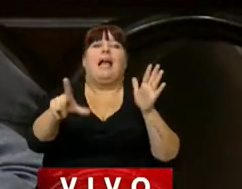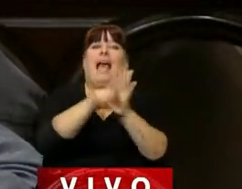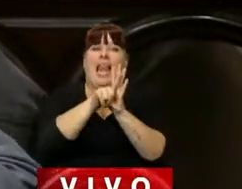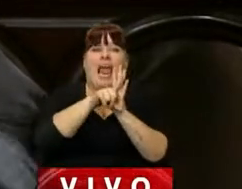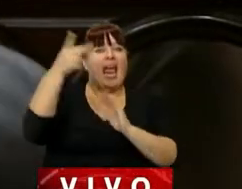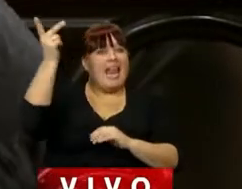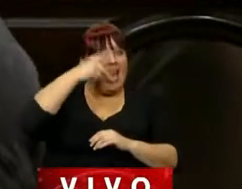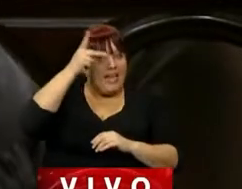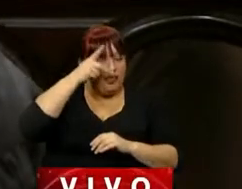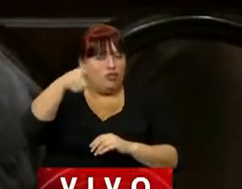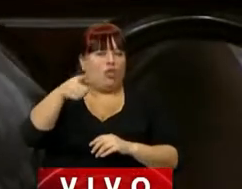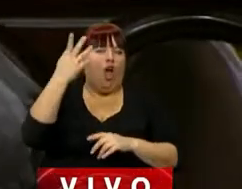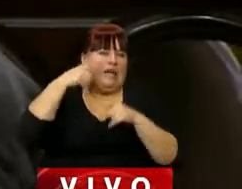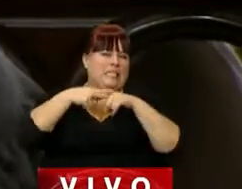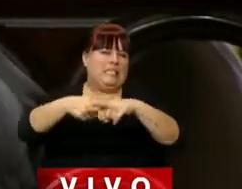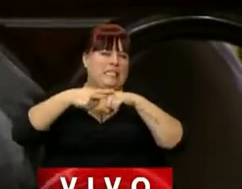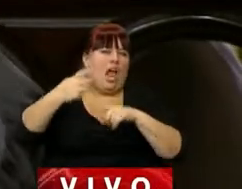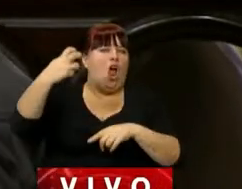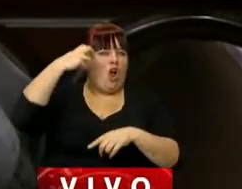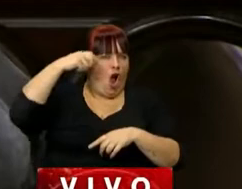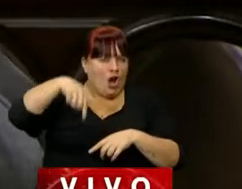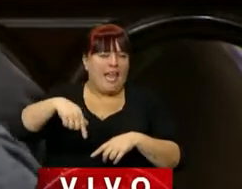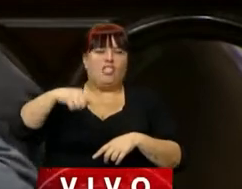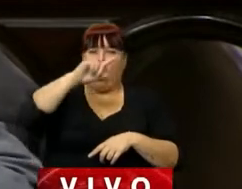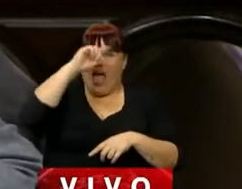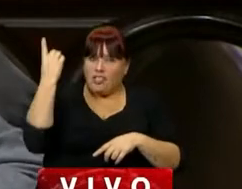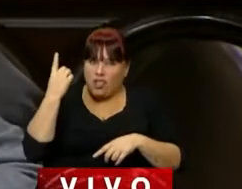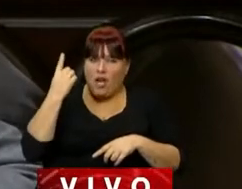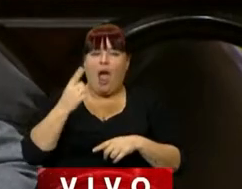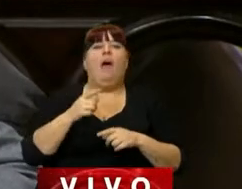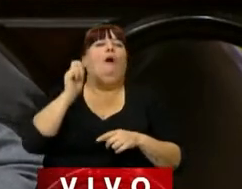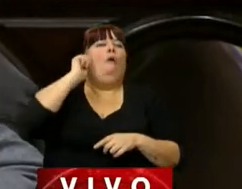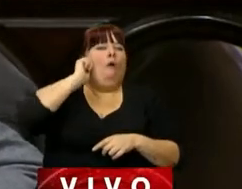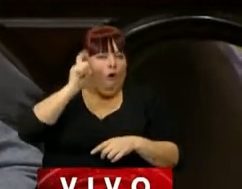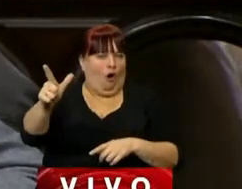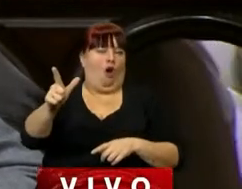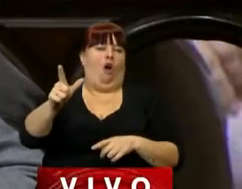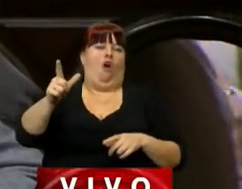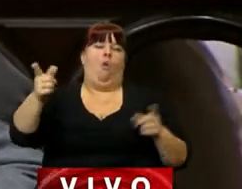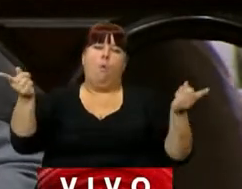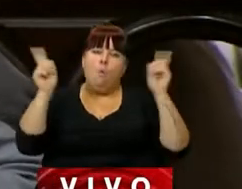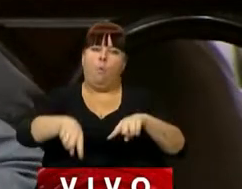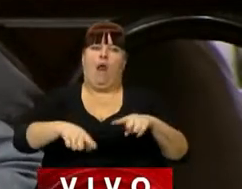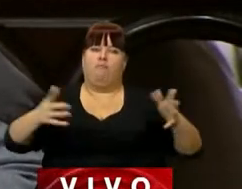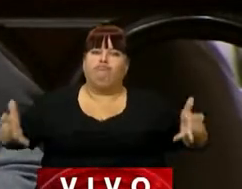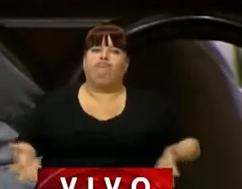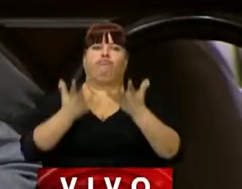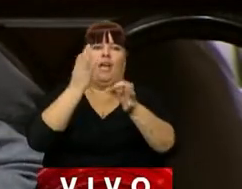que Néstor Kirchner discutió en el Congreso de la Nación y logró poner nuevamente de